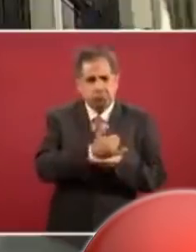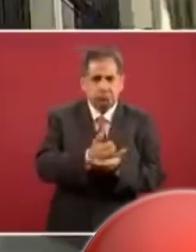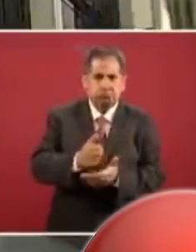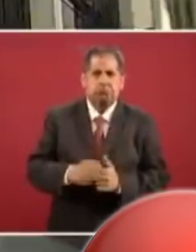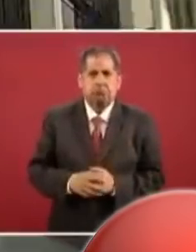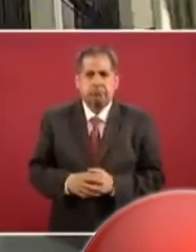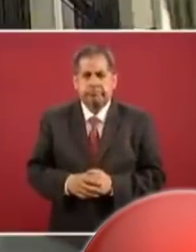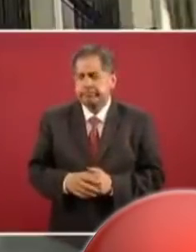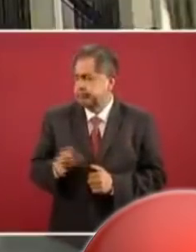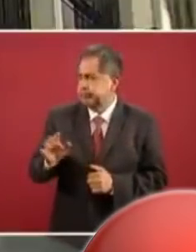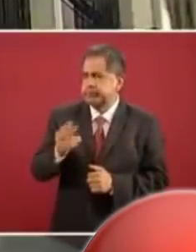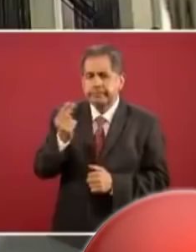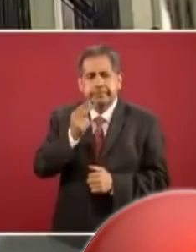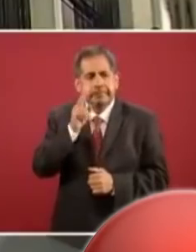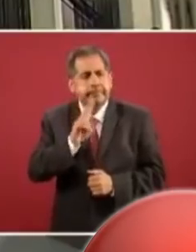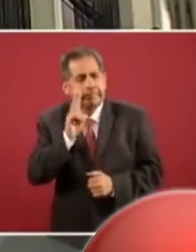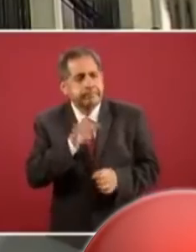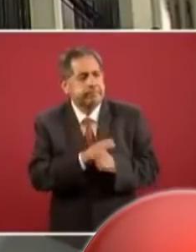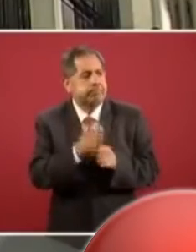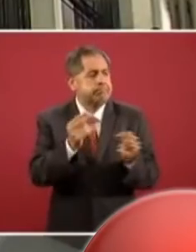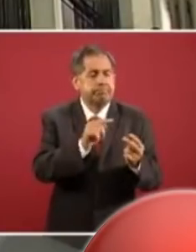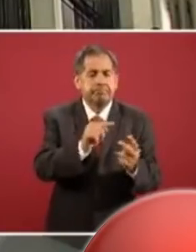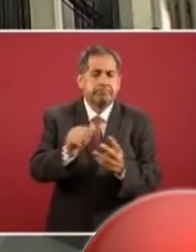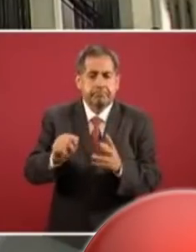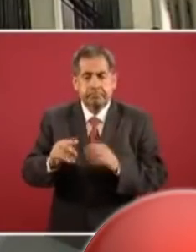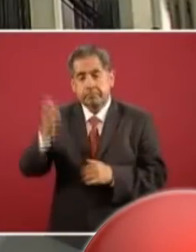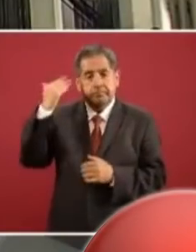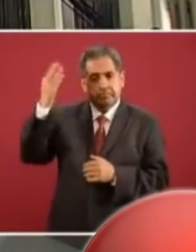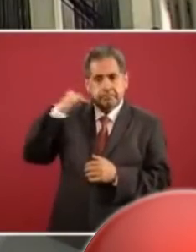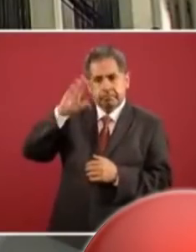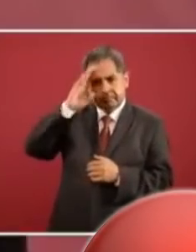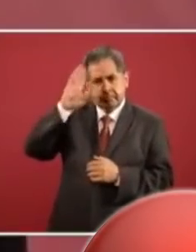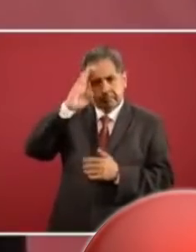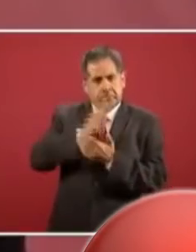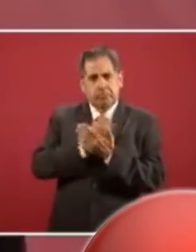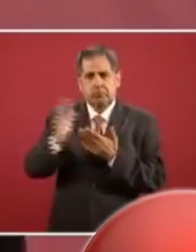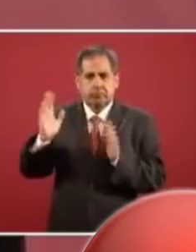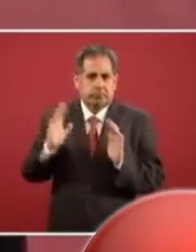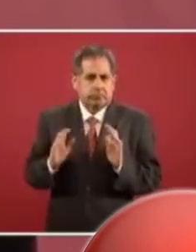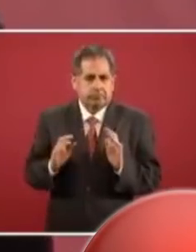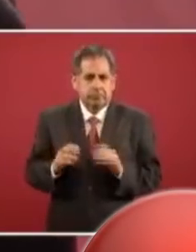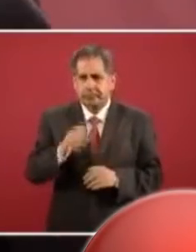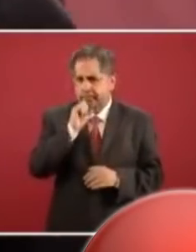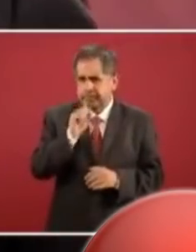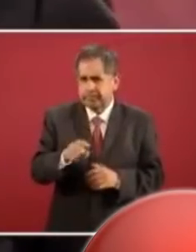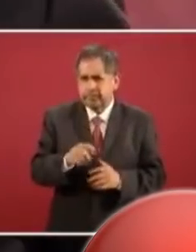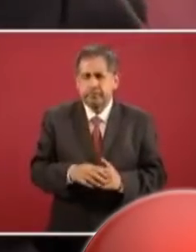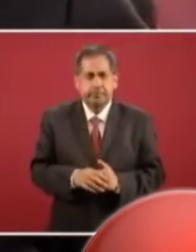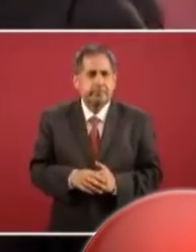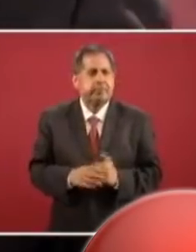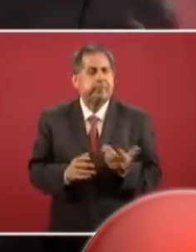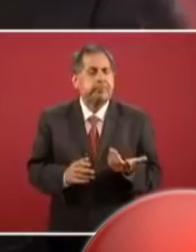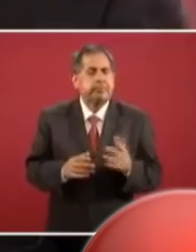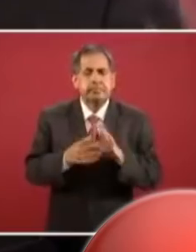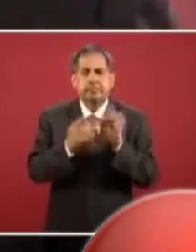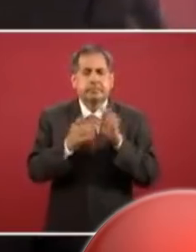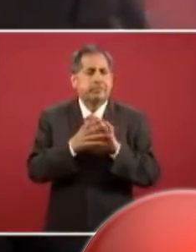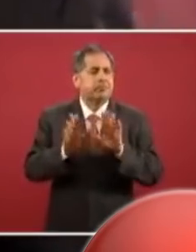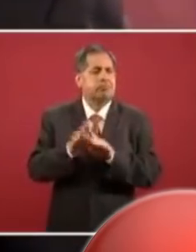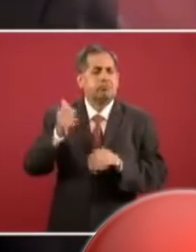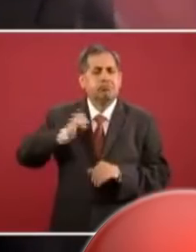Es indispensable, porque habían excesos. Además de un